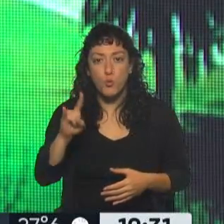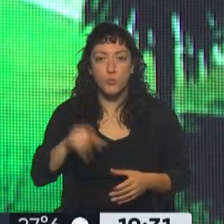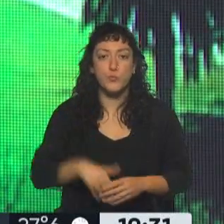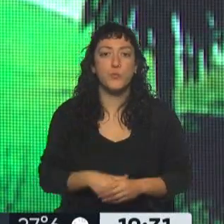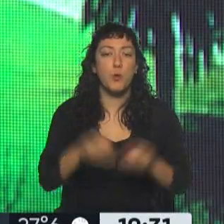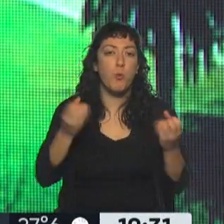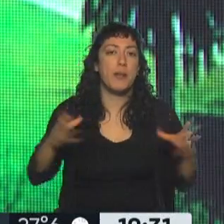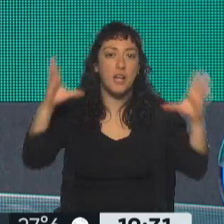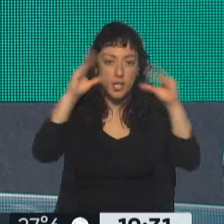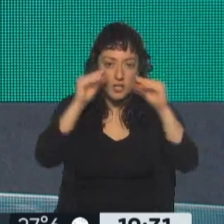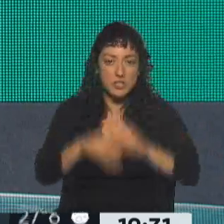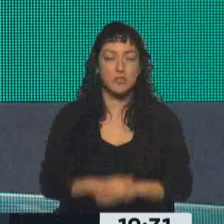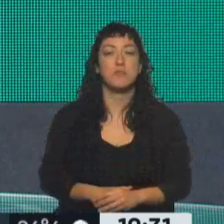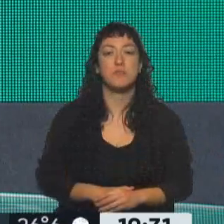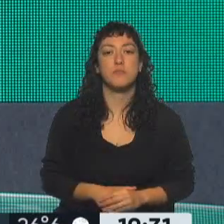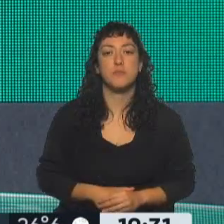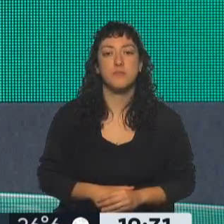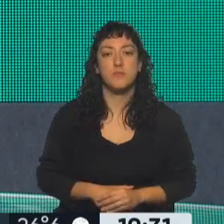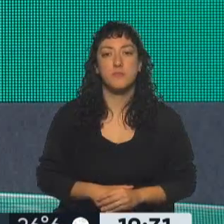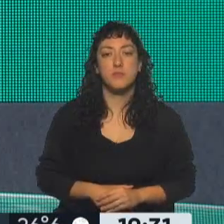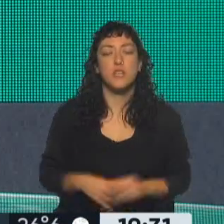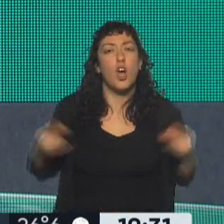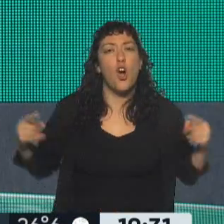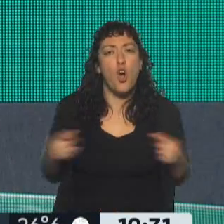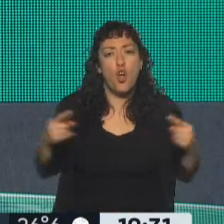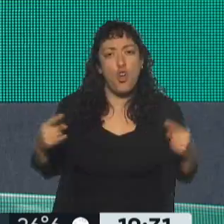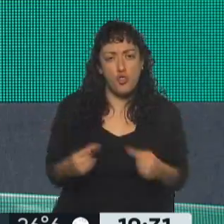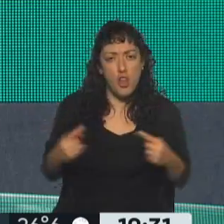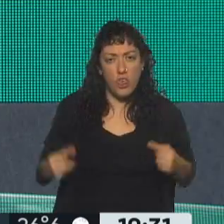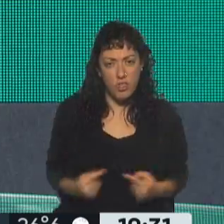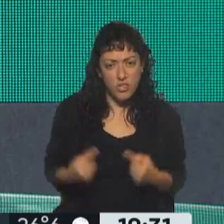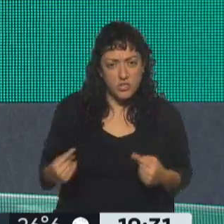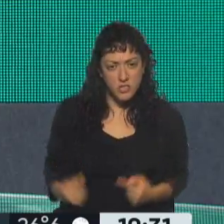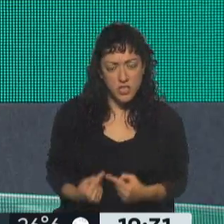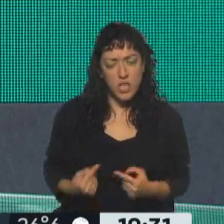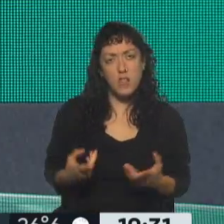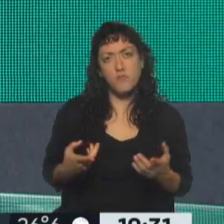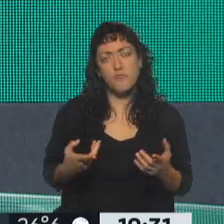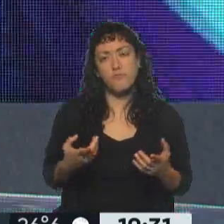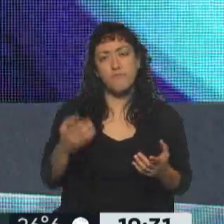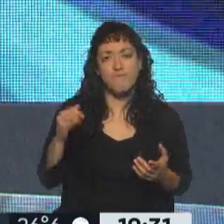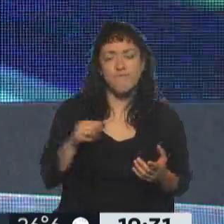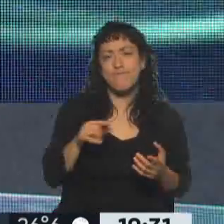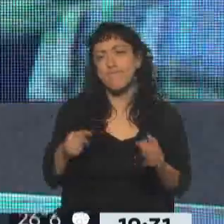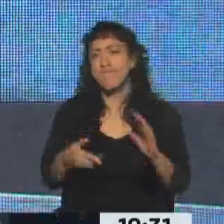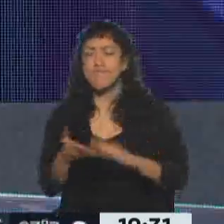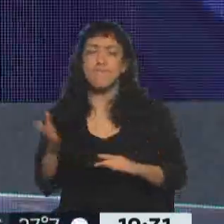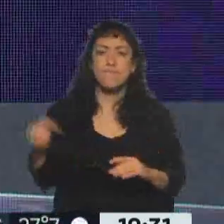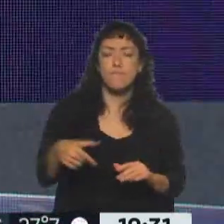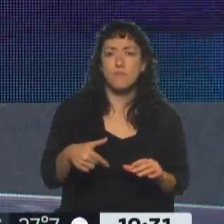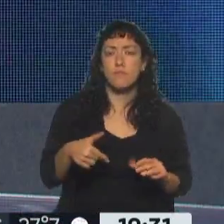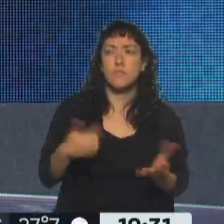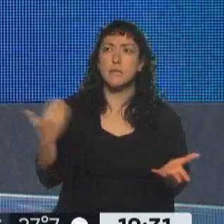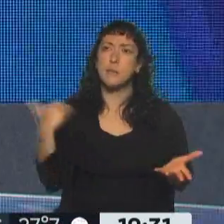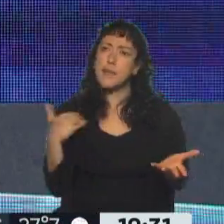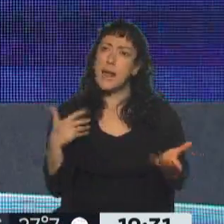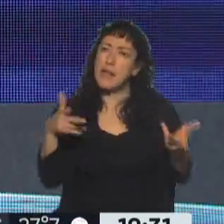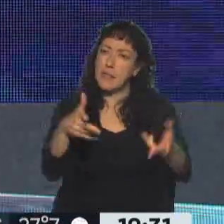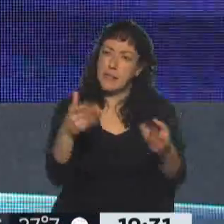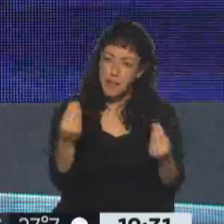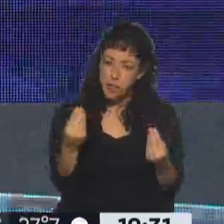bien. A ver, en esto de las contradicciones, voy pero vengo, vengo pero voy, y de pronto Vidal dijo,